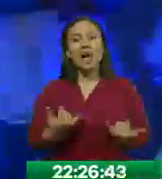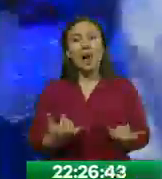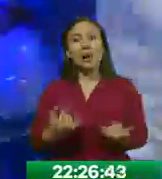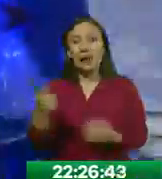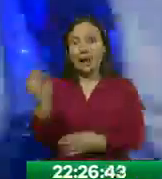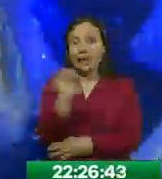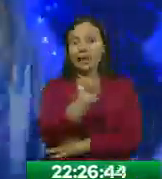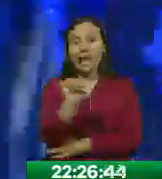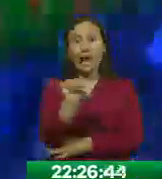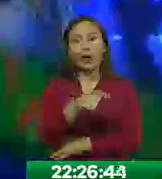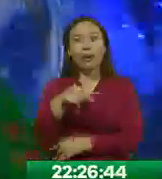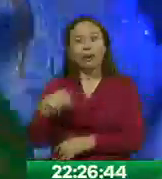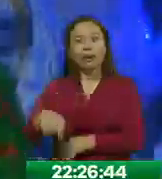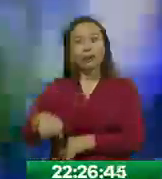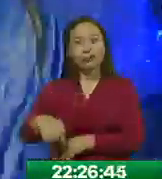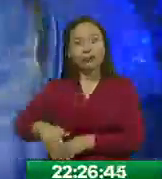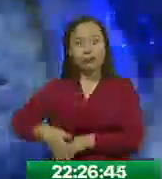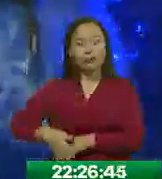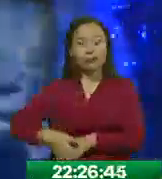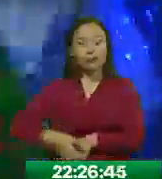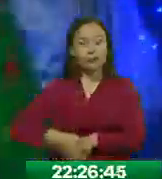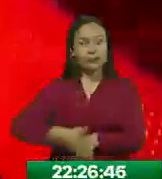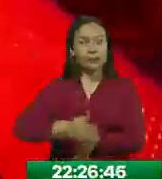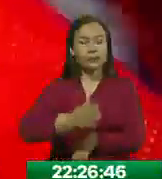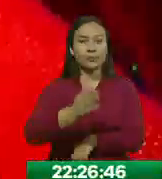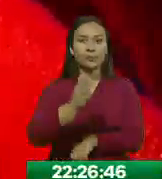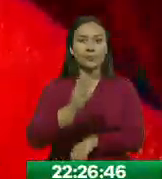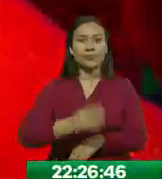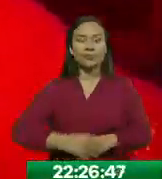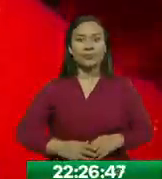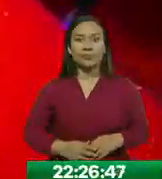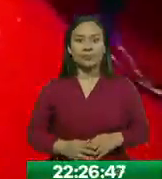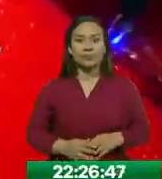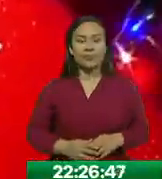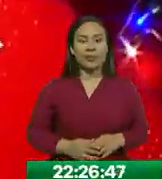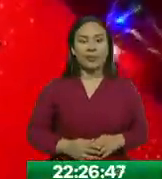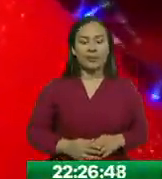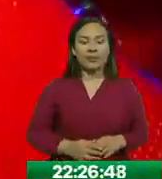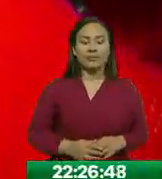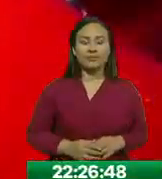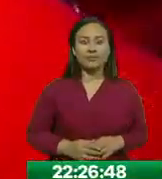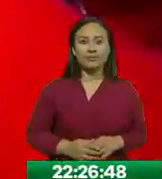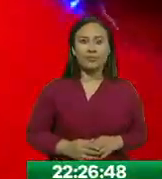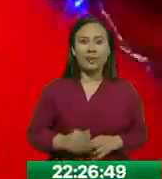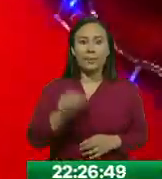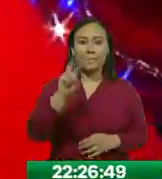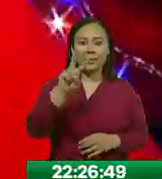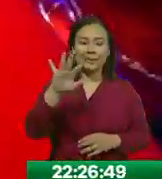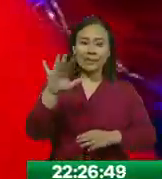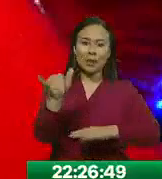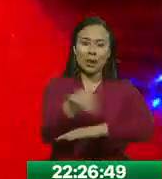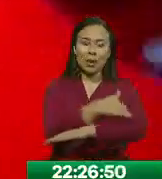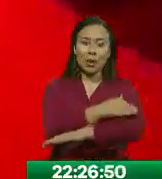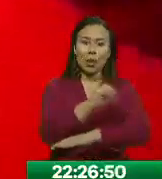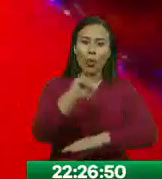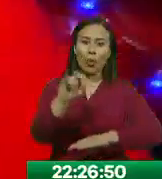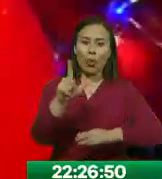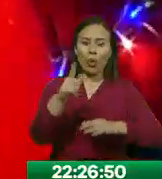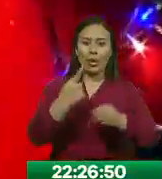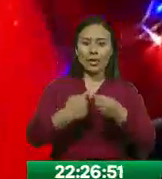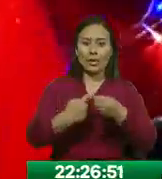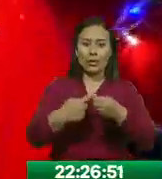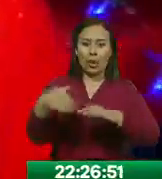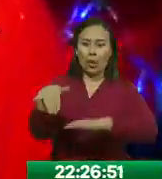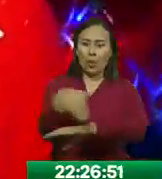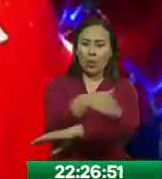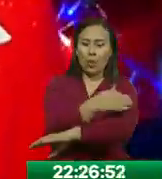carros salen de aquí a las 4 de la tarde en la avenida Las Esclusas, llega la 25 de julio a la avenida Quito, 1